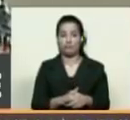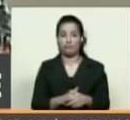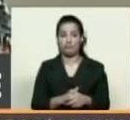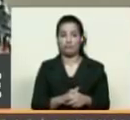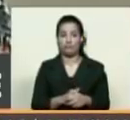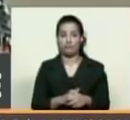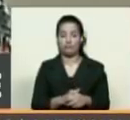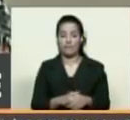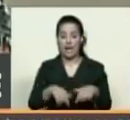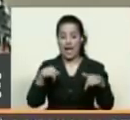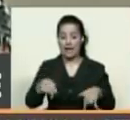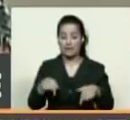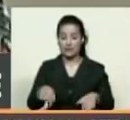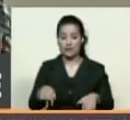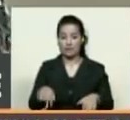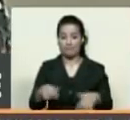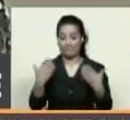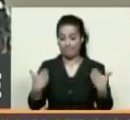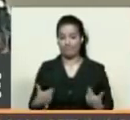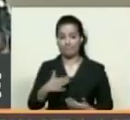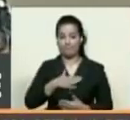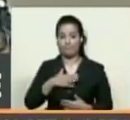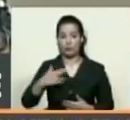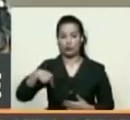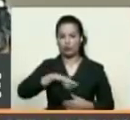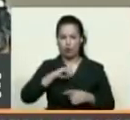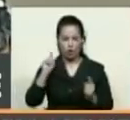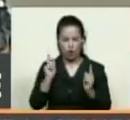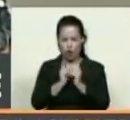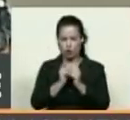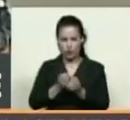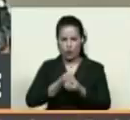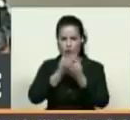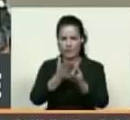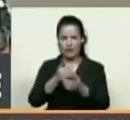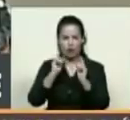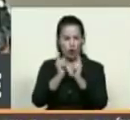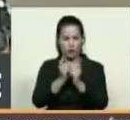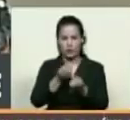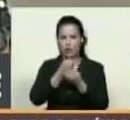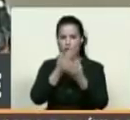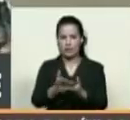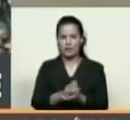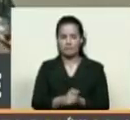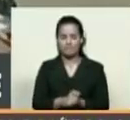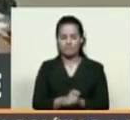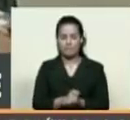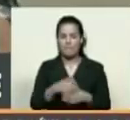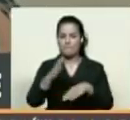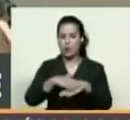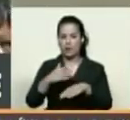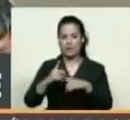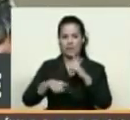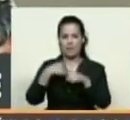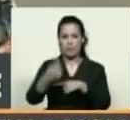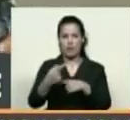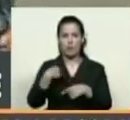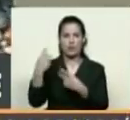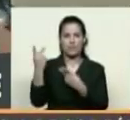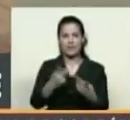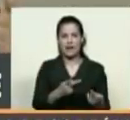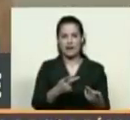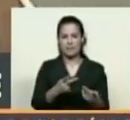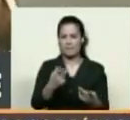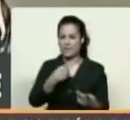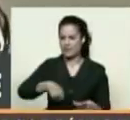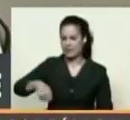Nosotros aquí presentes, en estas breves palabras que quiero decir, porque después los vamos a invitar,